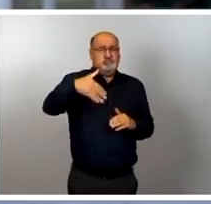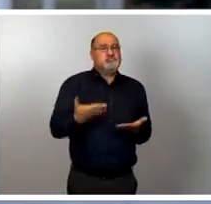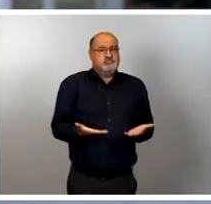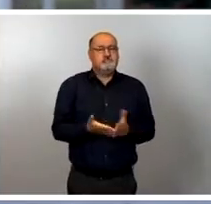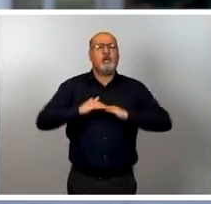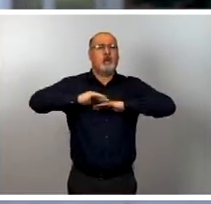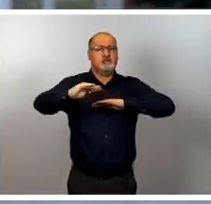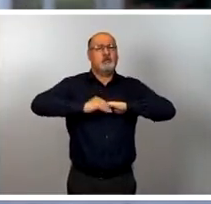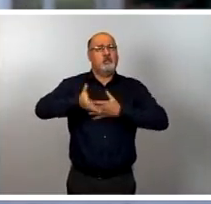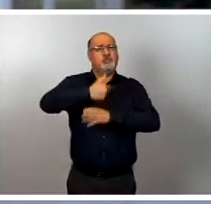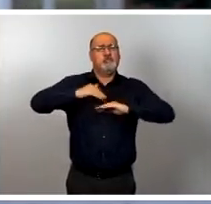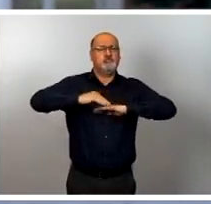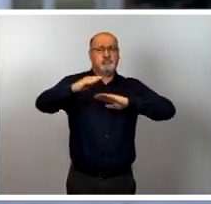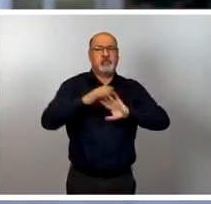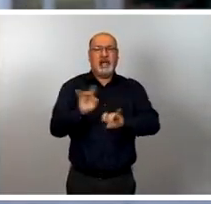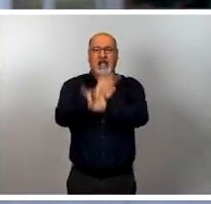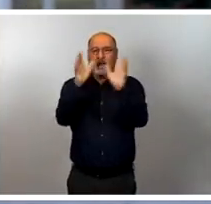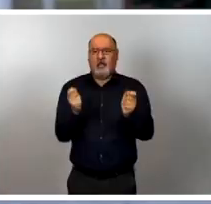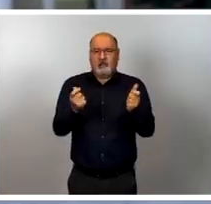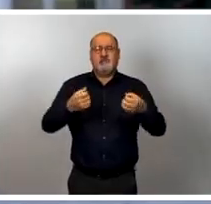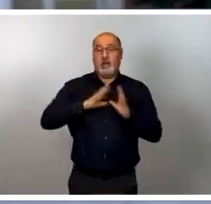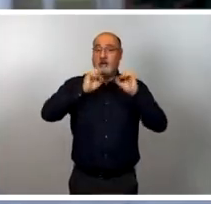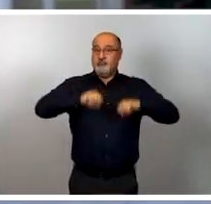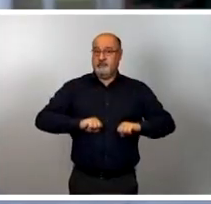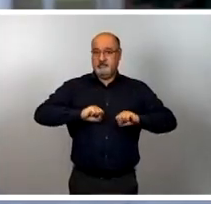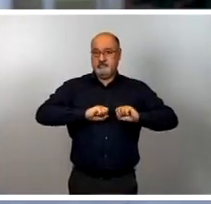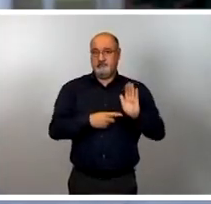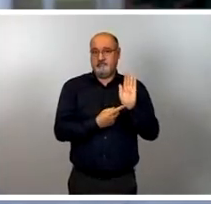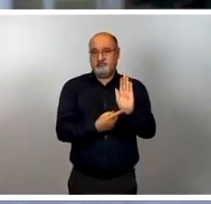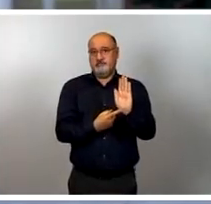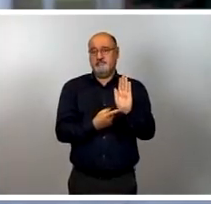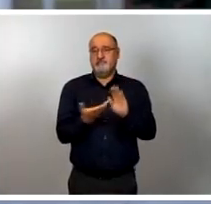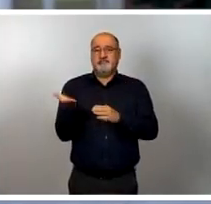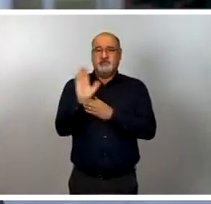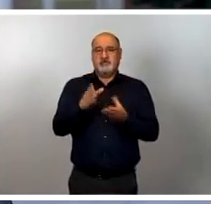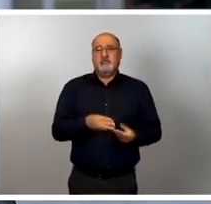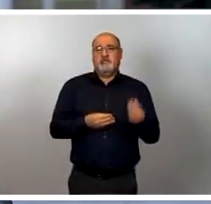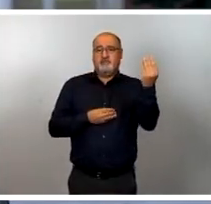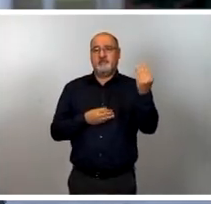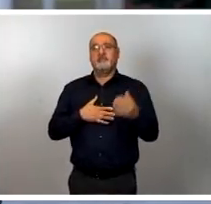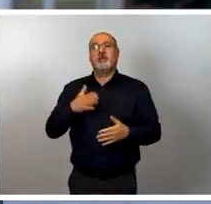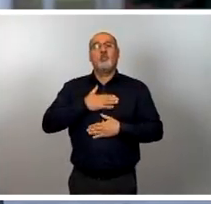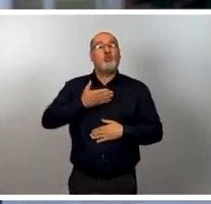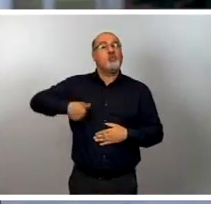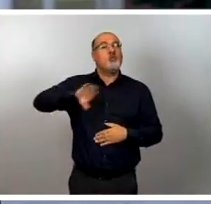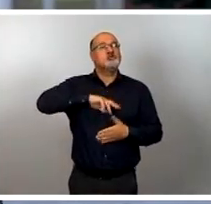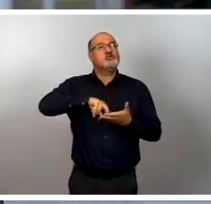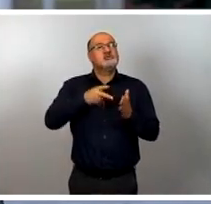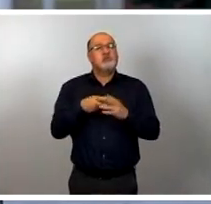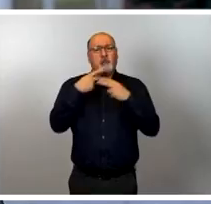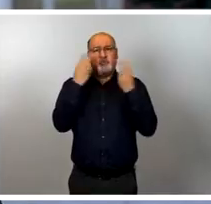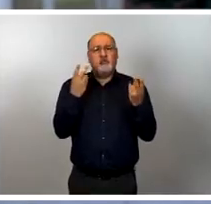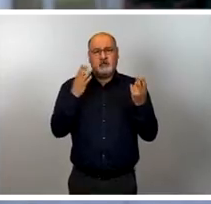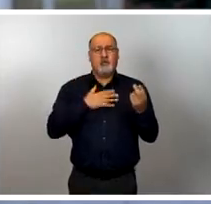damos claridad a las pensiones con nuestras reformas nuestro sistema público de pensiones es totalmente viable es